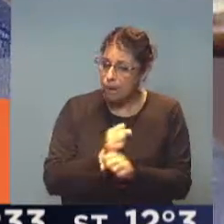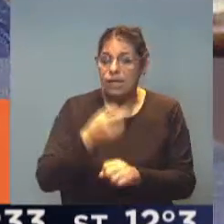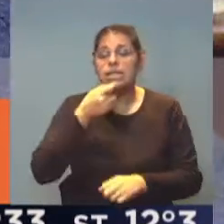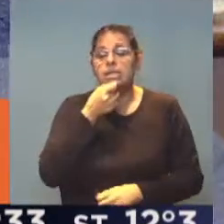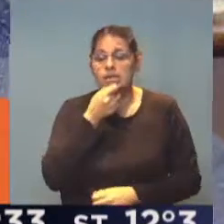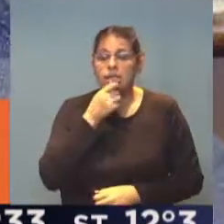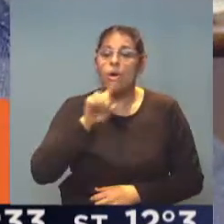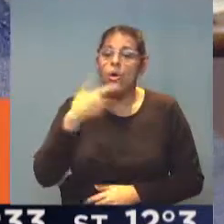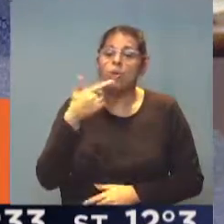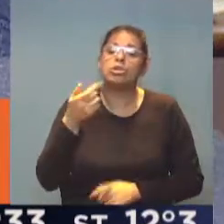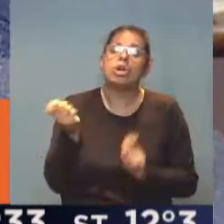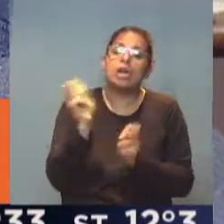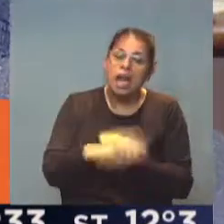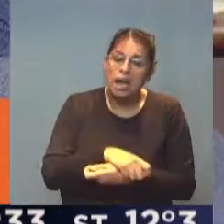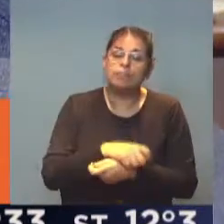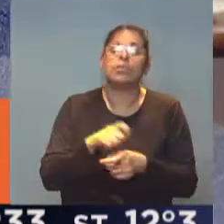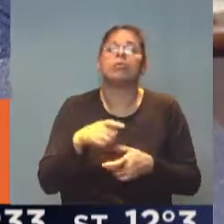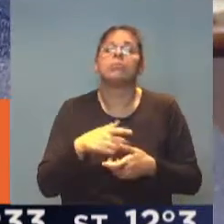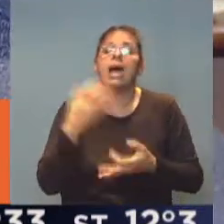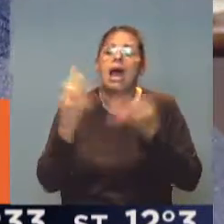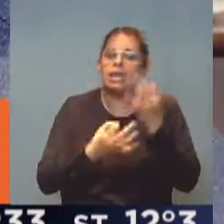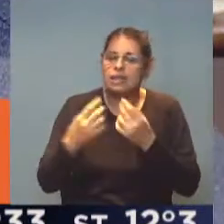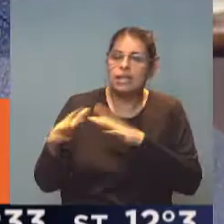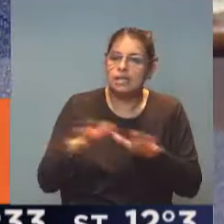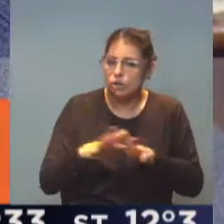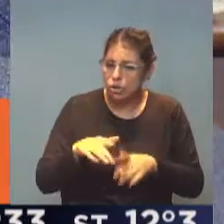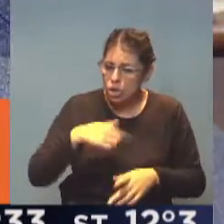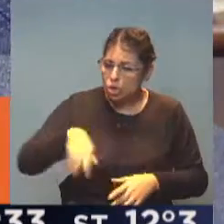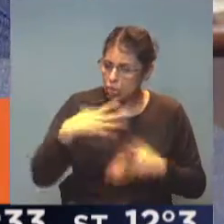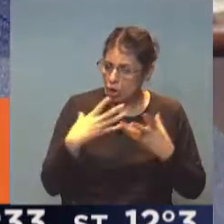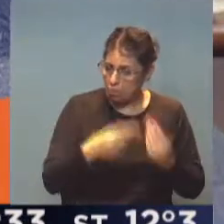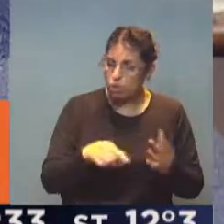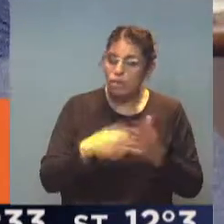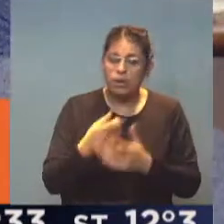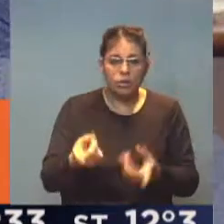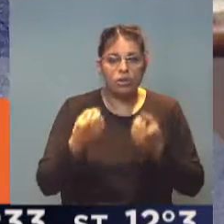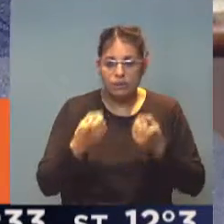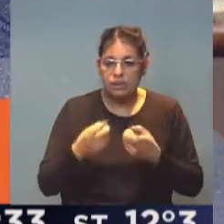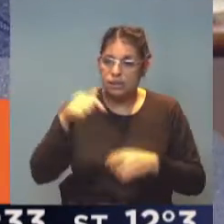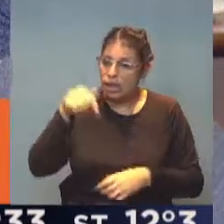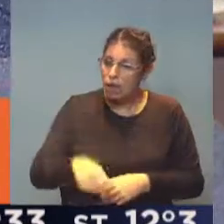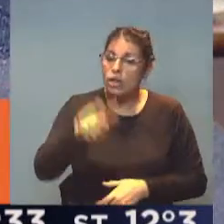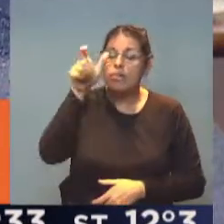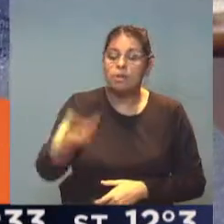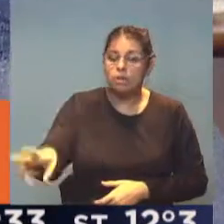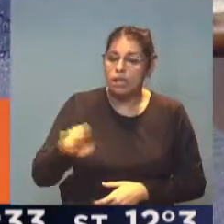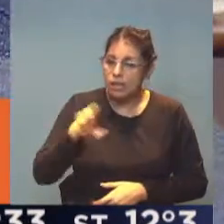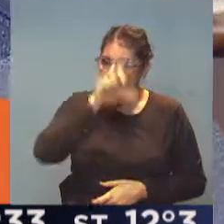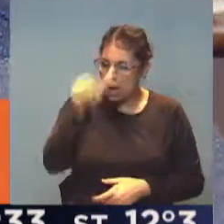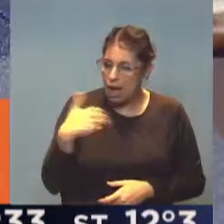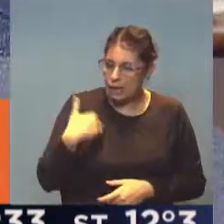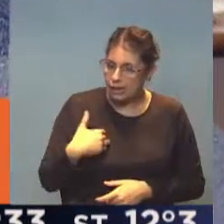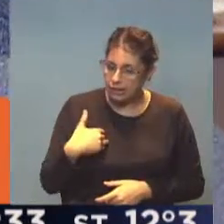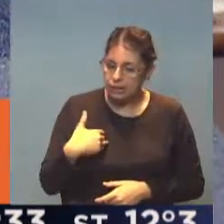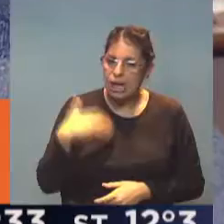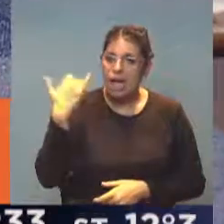hacer otras cuestiones, analizar otras cuestiones, que nosotros las vamos a apoyar, pero que sí es necesario que hoy los inquilinos de Argentina